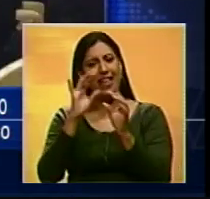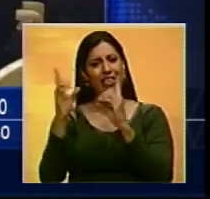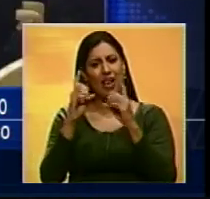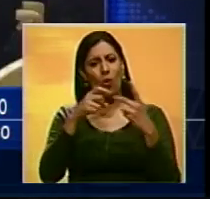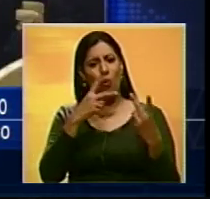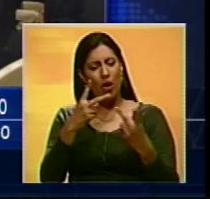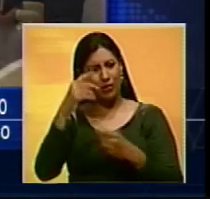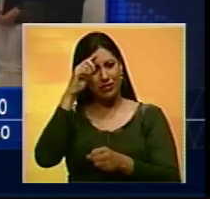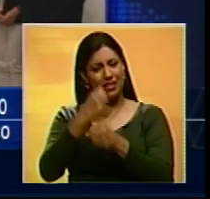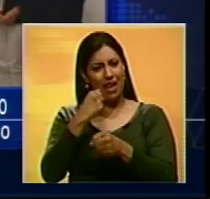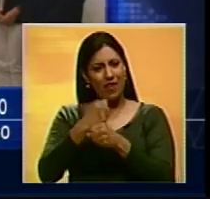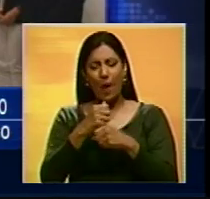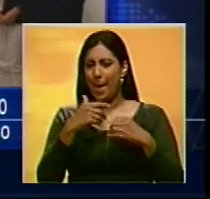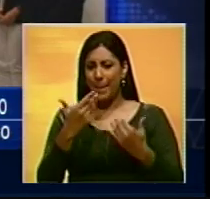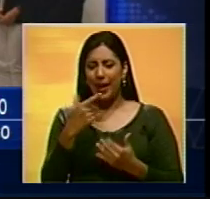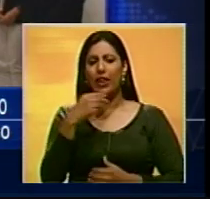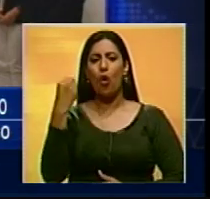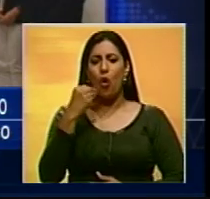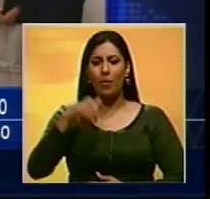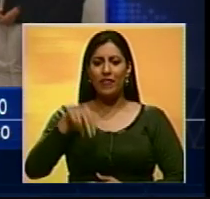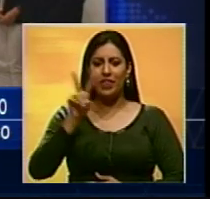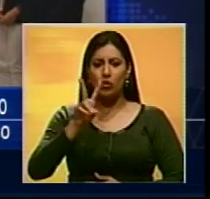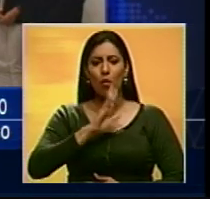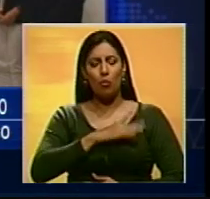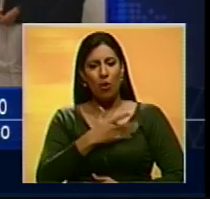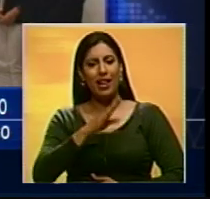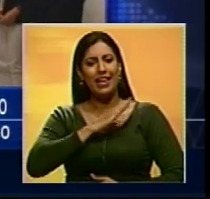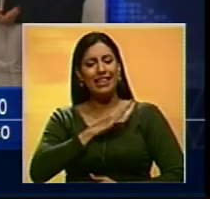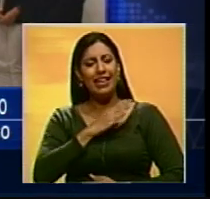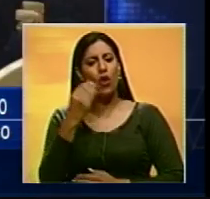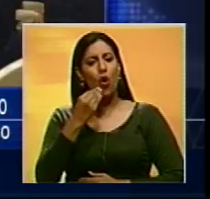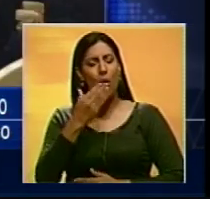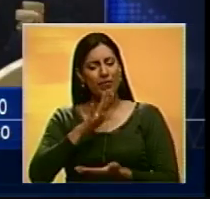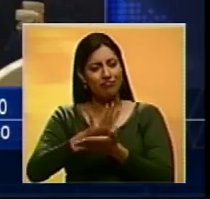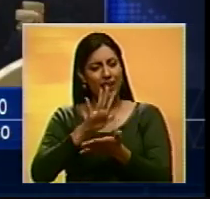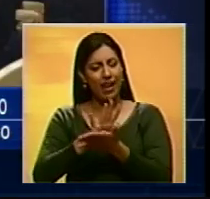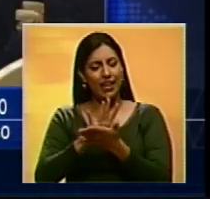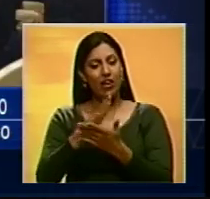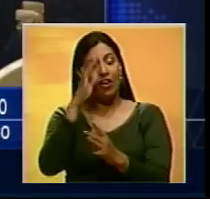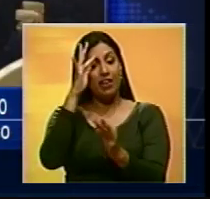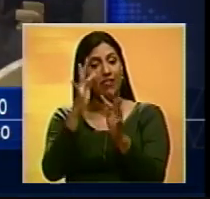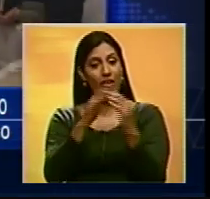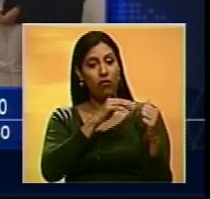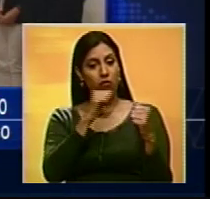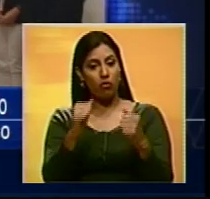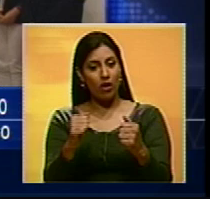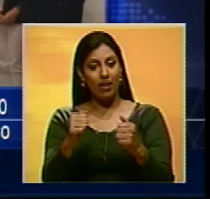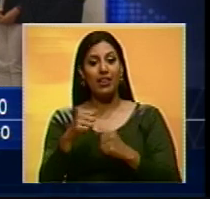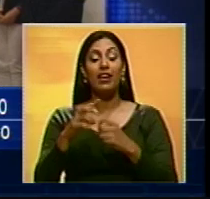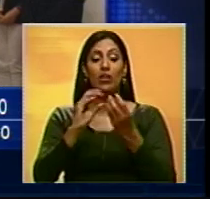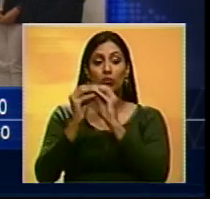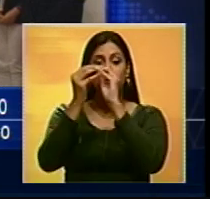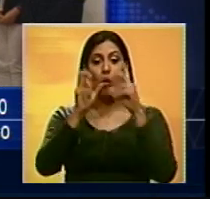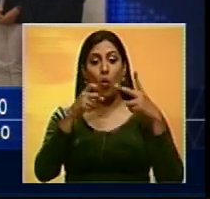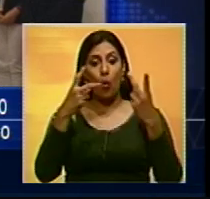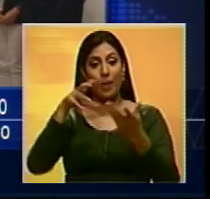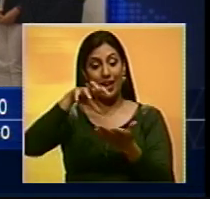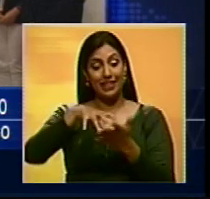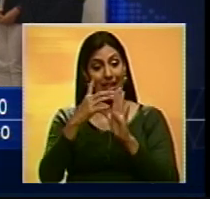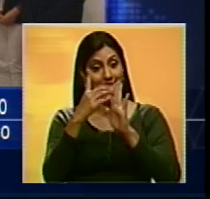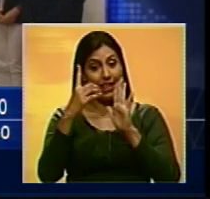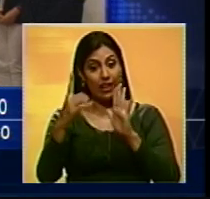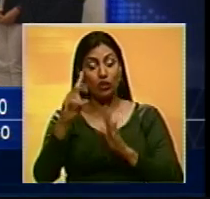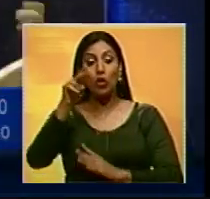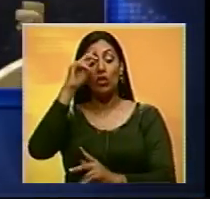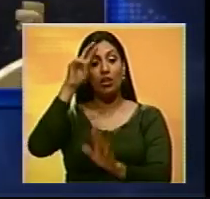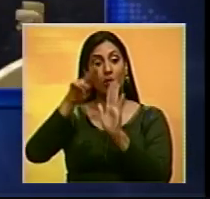hacer buenos oficios para que los jóvenes en Venezuela puedan tener una juventud tranquila, creyendo firmemente en la restitución del Estado de Derecho